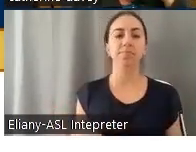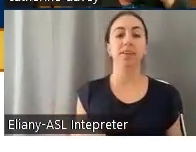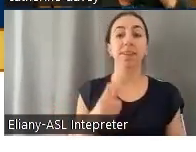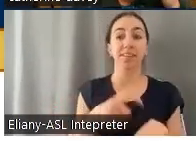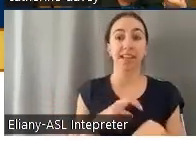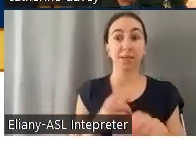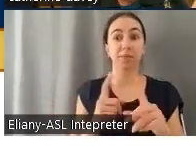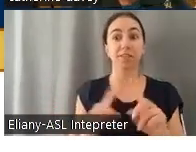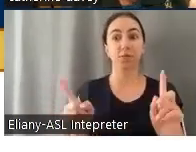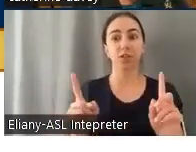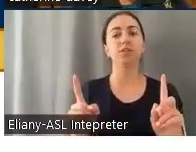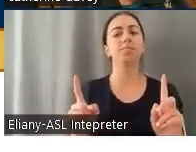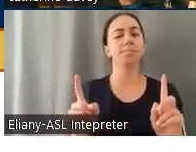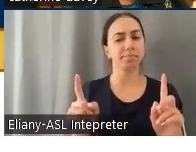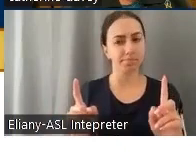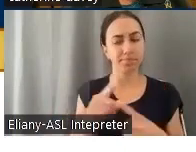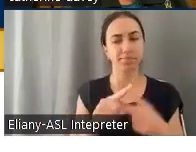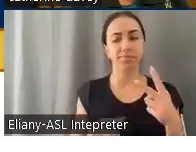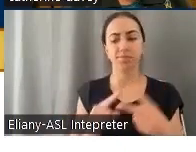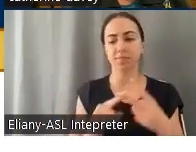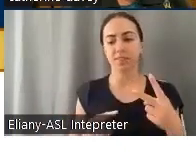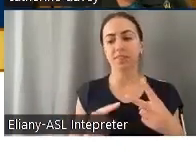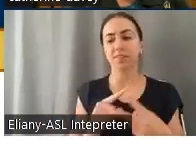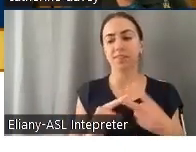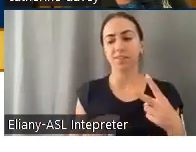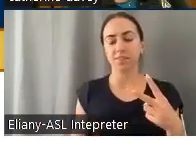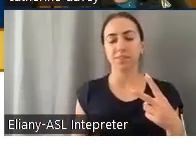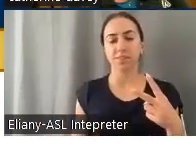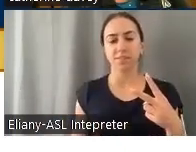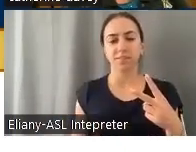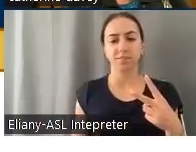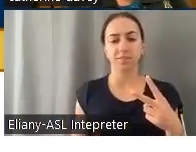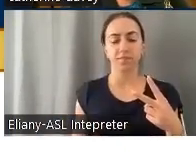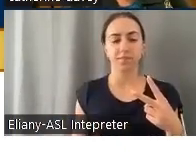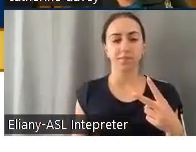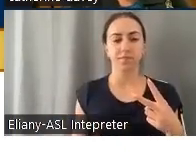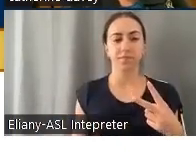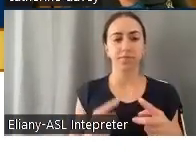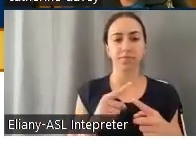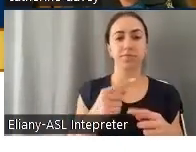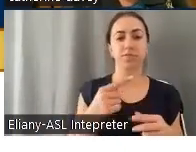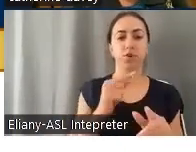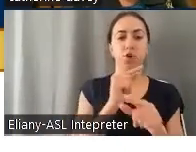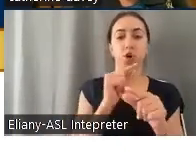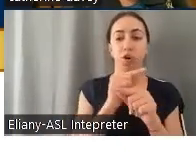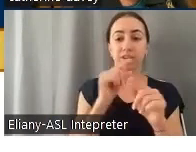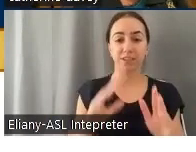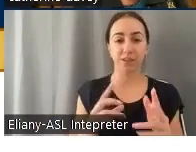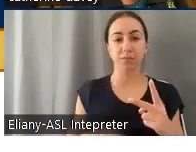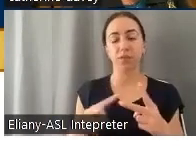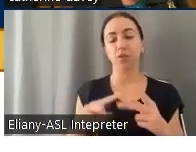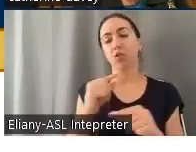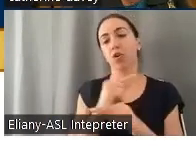cosas. Y hay una diferencia de tiempo también. Estos son dos de las diferencias más grandes entre